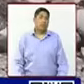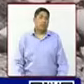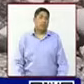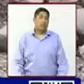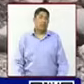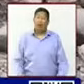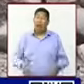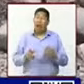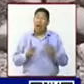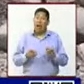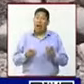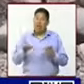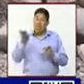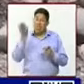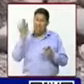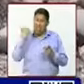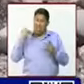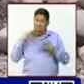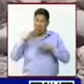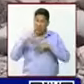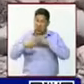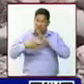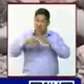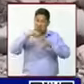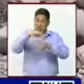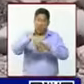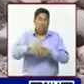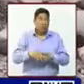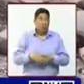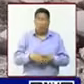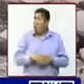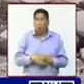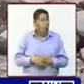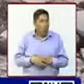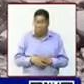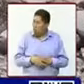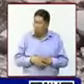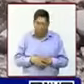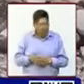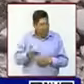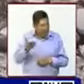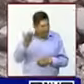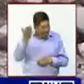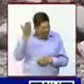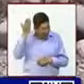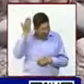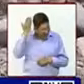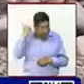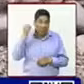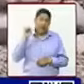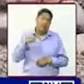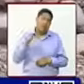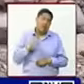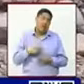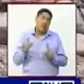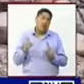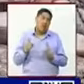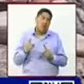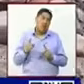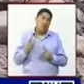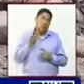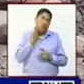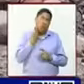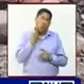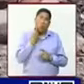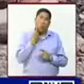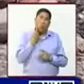¿Habían visto un deslizamiento así antes aquí en Colombia? No, así tanto no. Antes sí había, pero si menores no